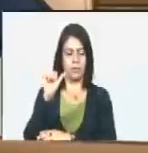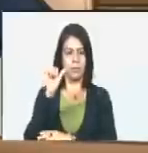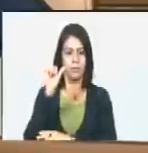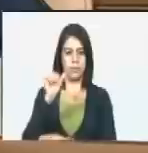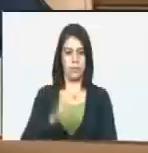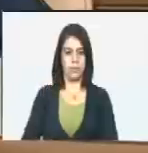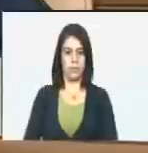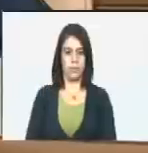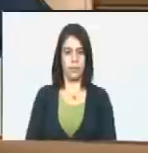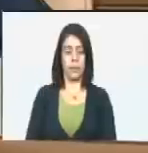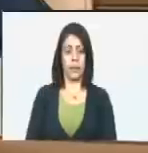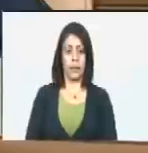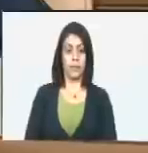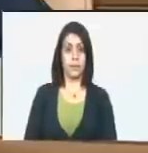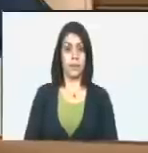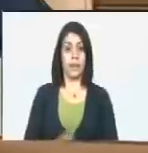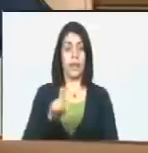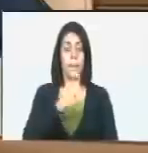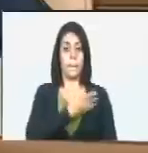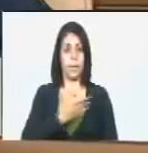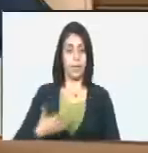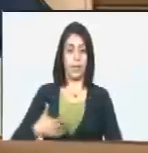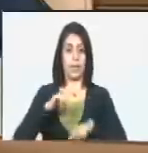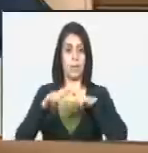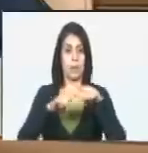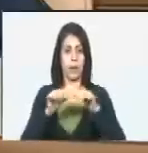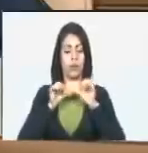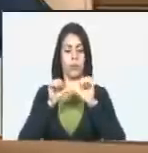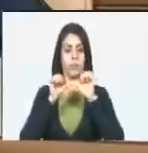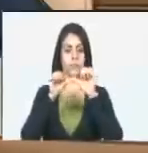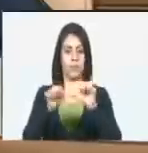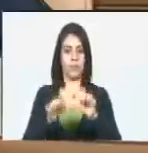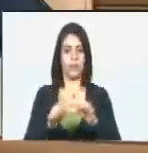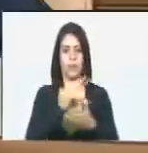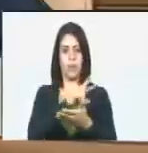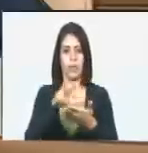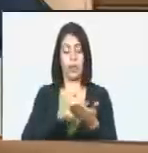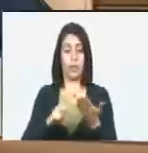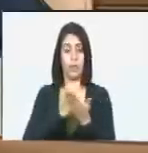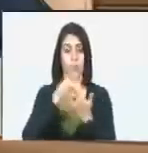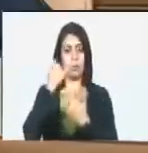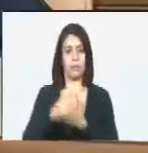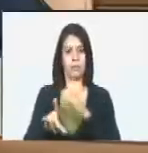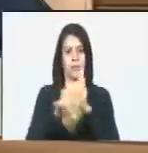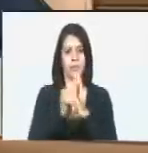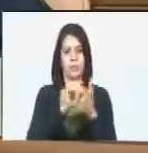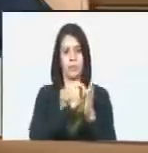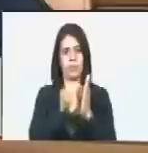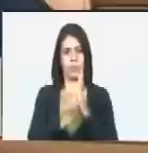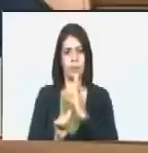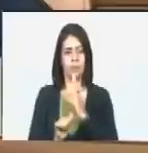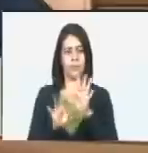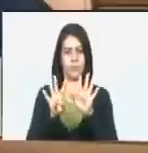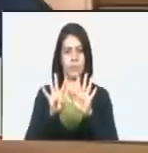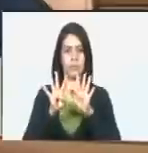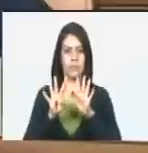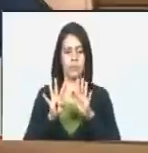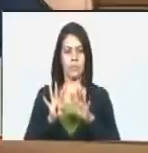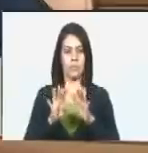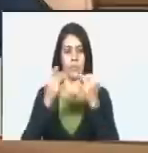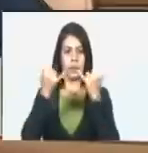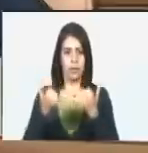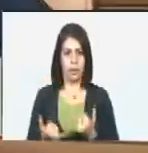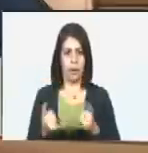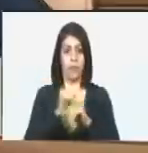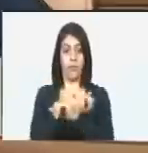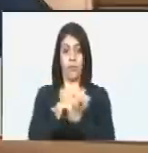autista. El presidente ordenó dar continuidad a la lectura del proyecto de ley desde el artículo número 9. Una vez culminado el